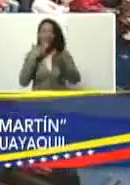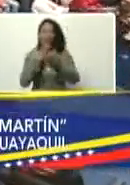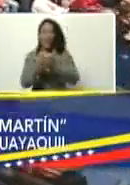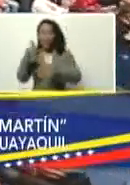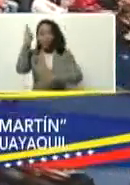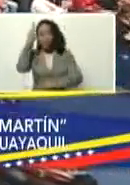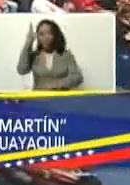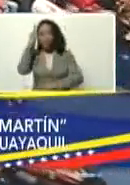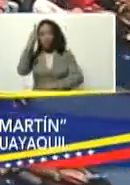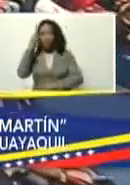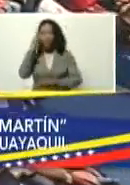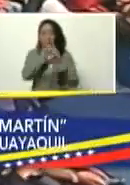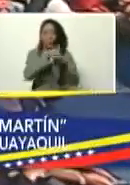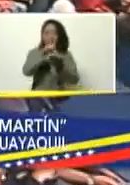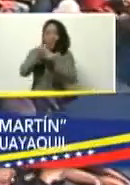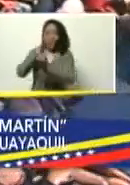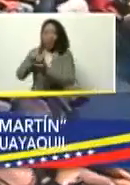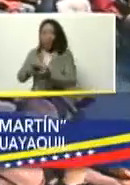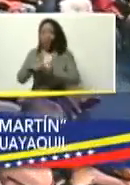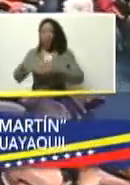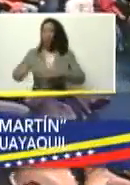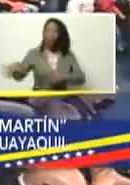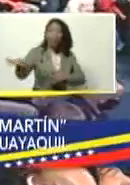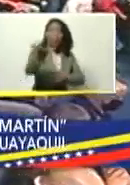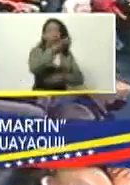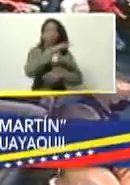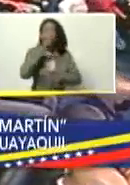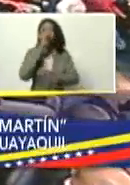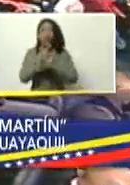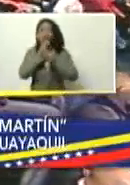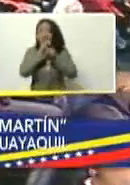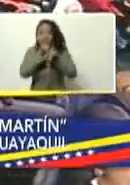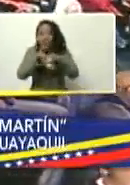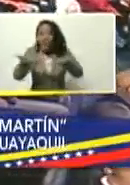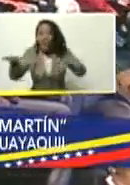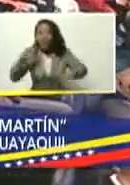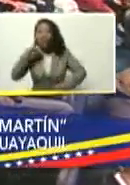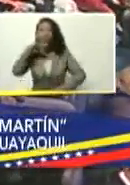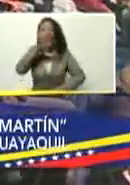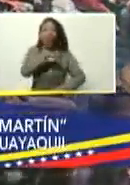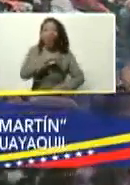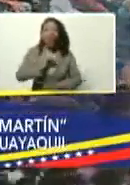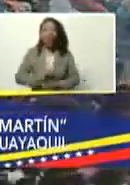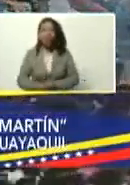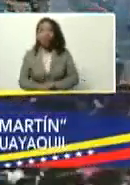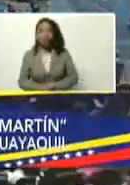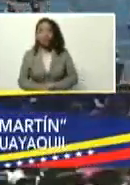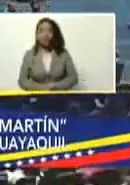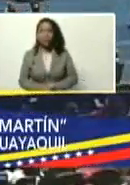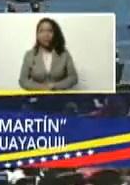Profesores presentes, toda la red de historiadores,